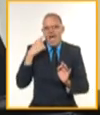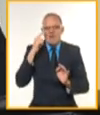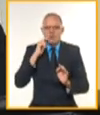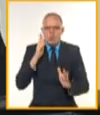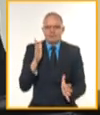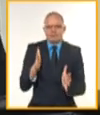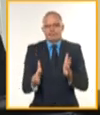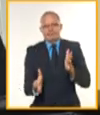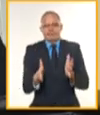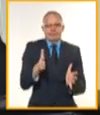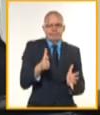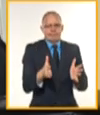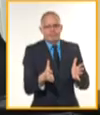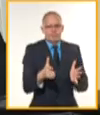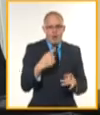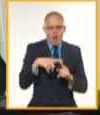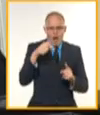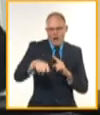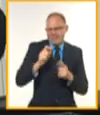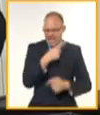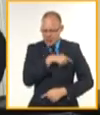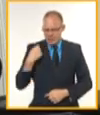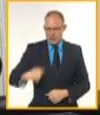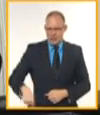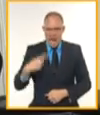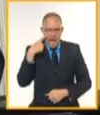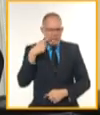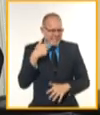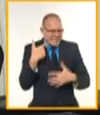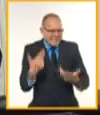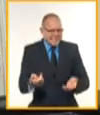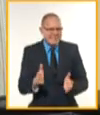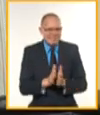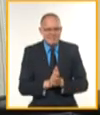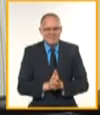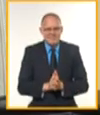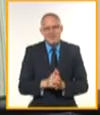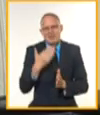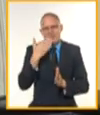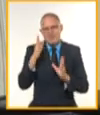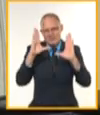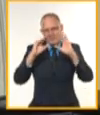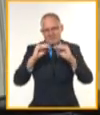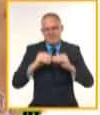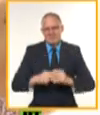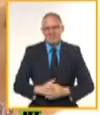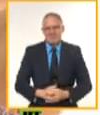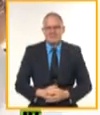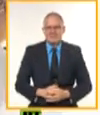humanoide que ha estado impactando en China y que nos deja imágenes como esta. Muy buenas noches.